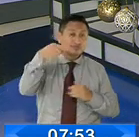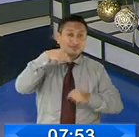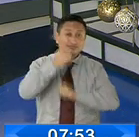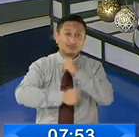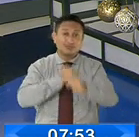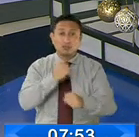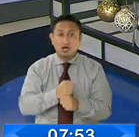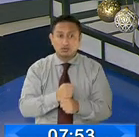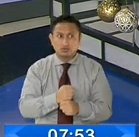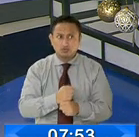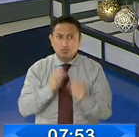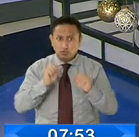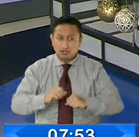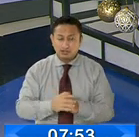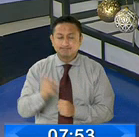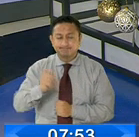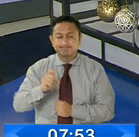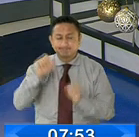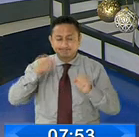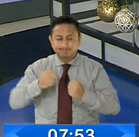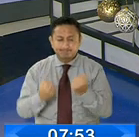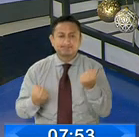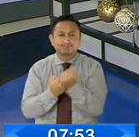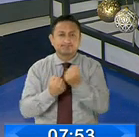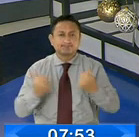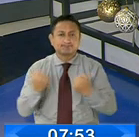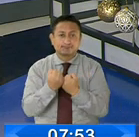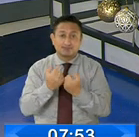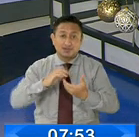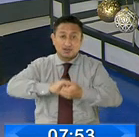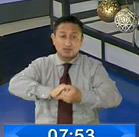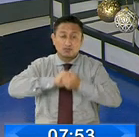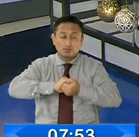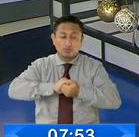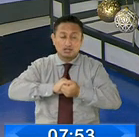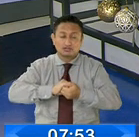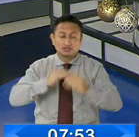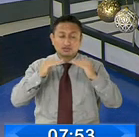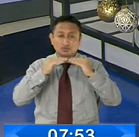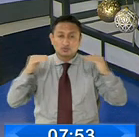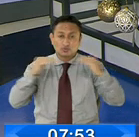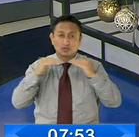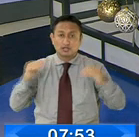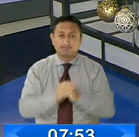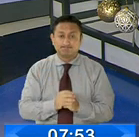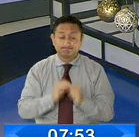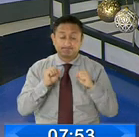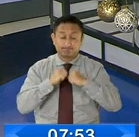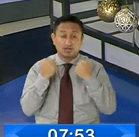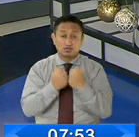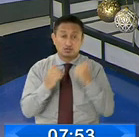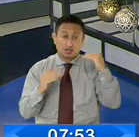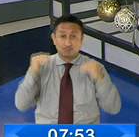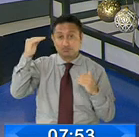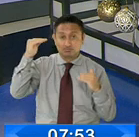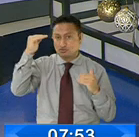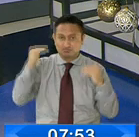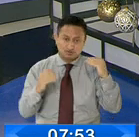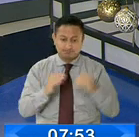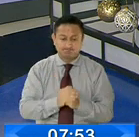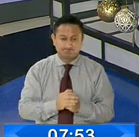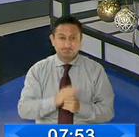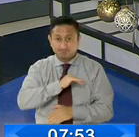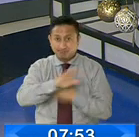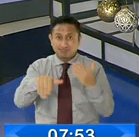años donde necesariamente debemos tener un espíritu igualitario en una sociedad que muchas veces es muy desigual.